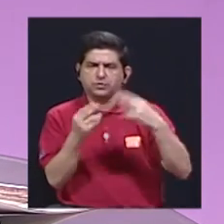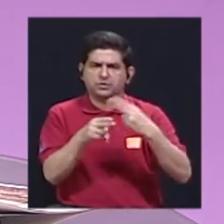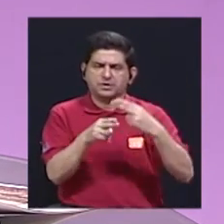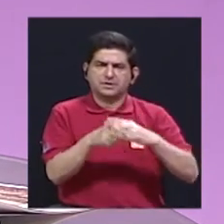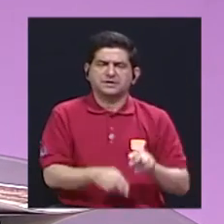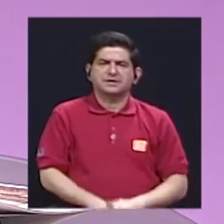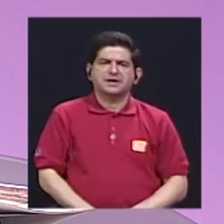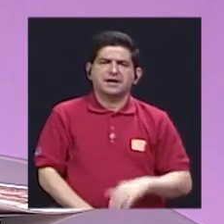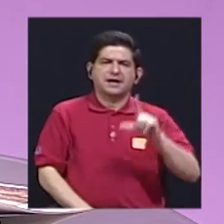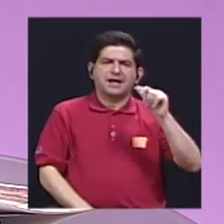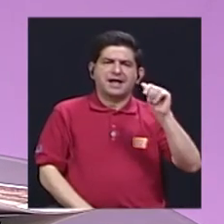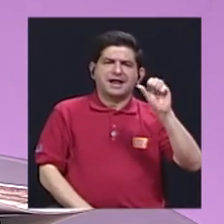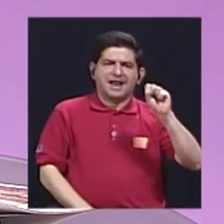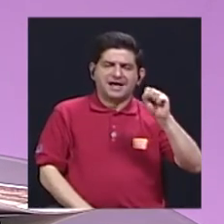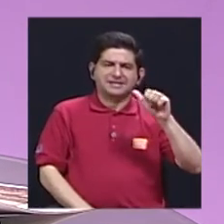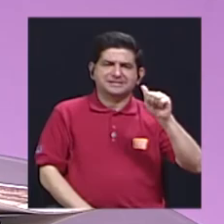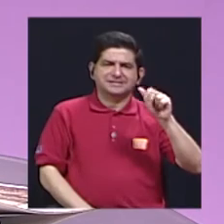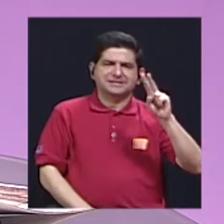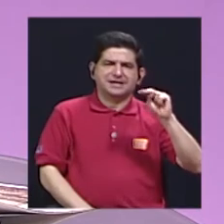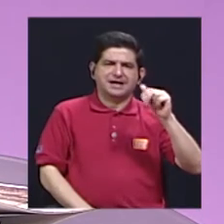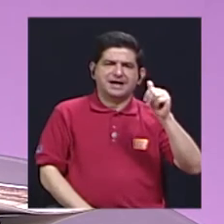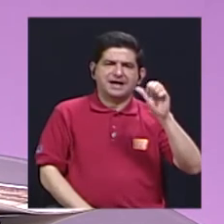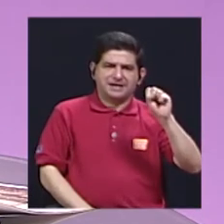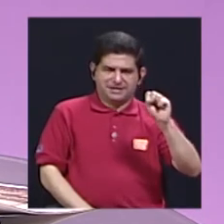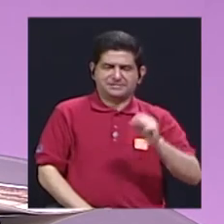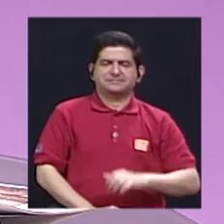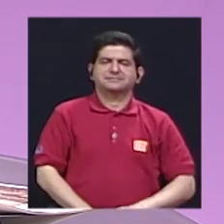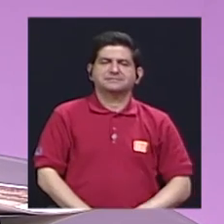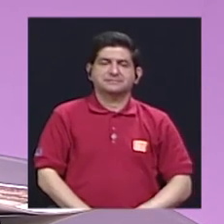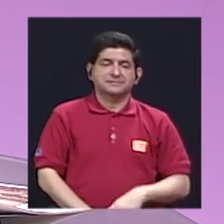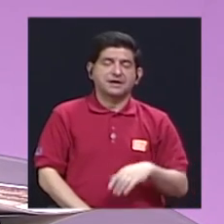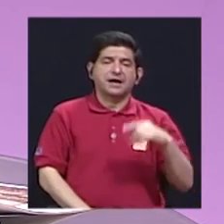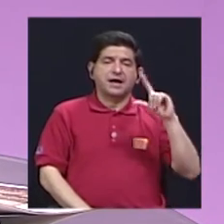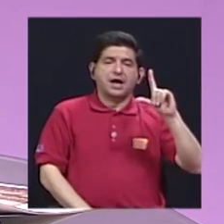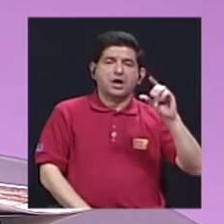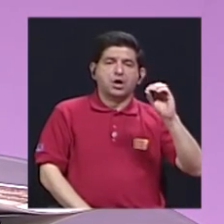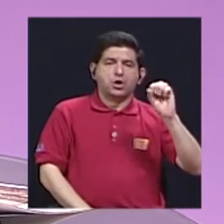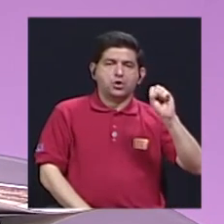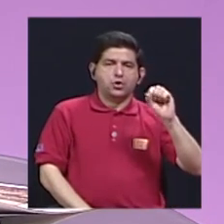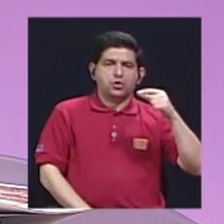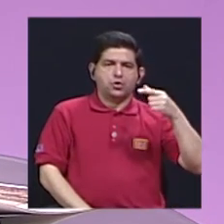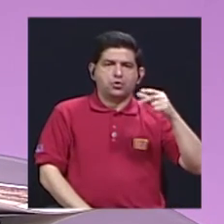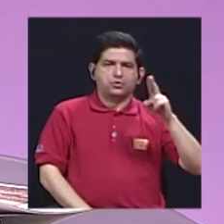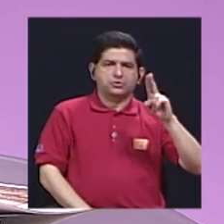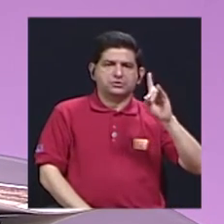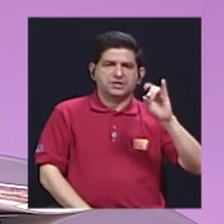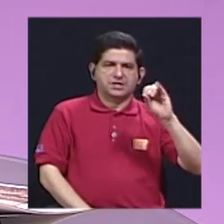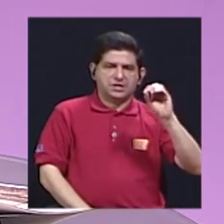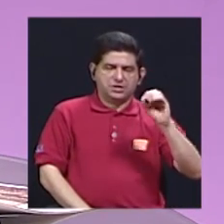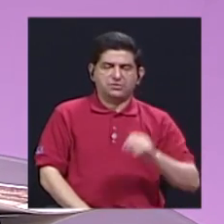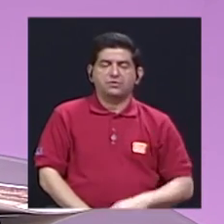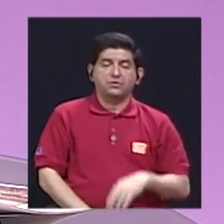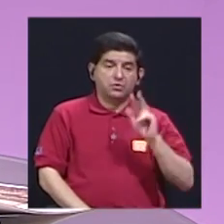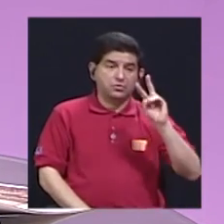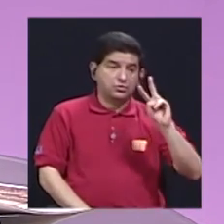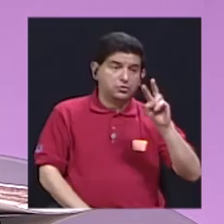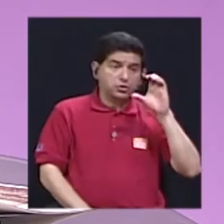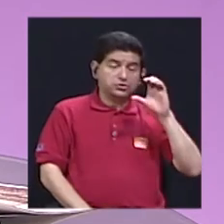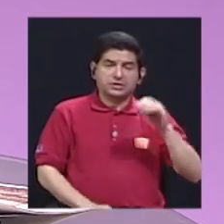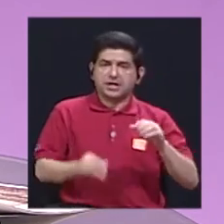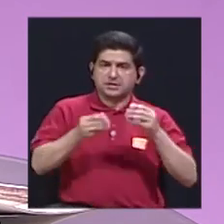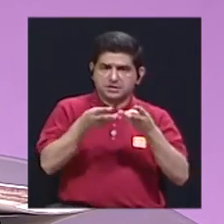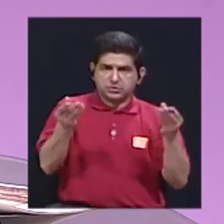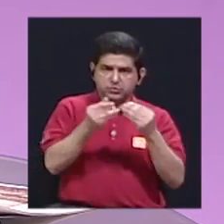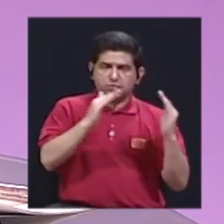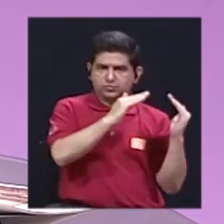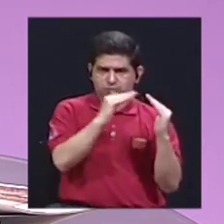se llama las sanas es en los guía desamparados y son casi 200 soluciones y